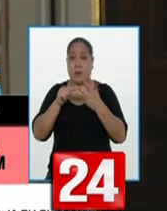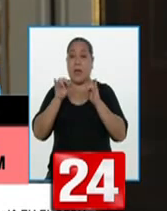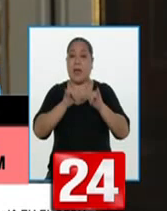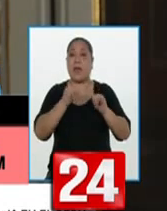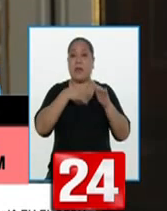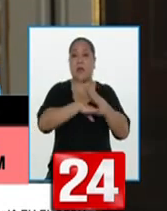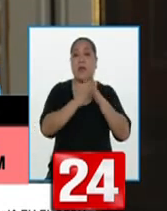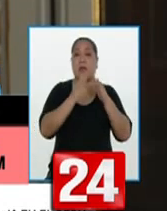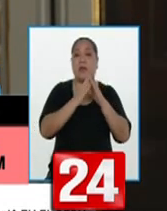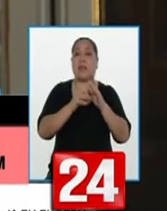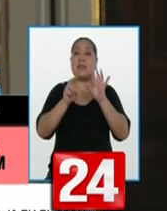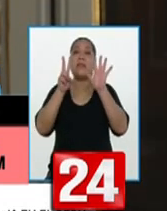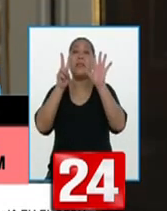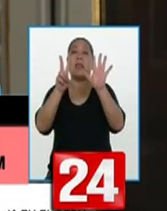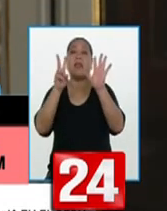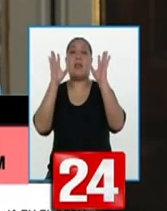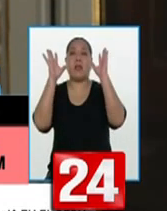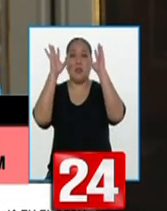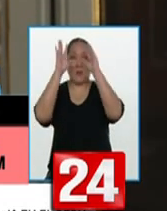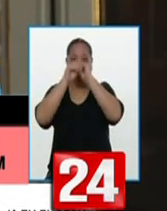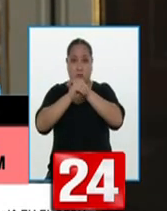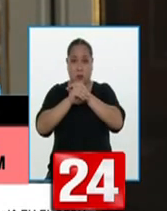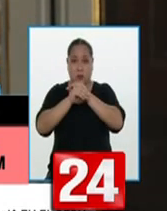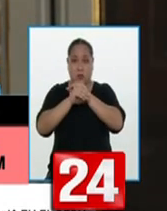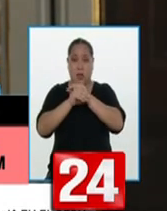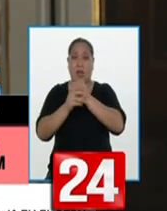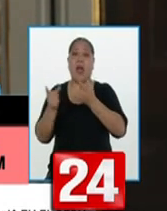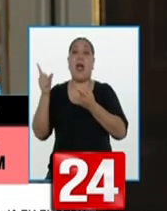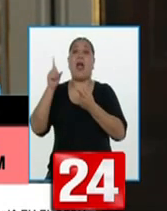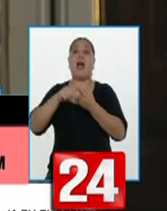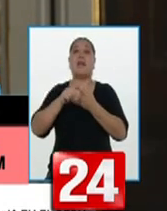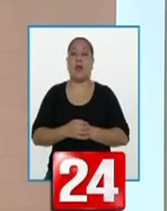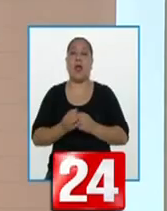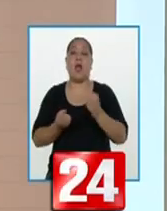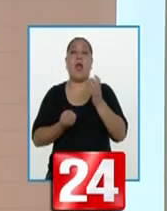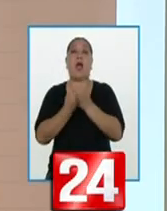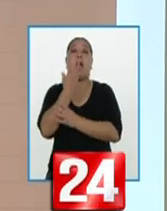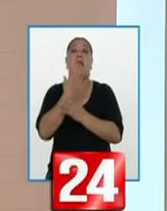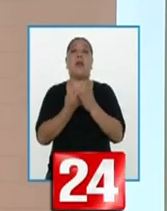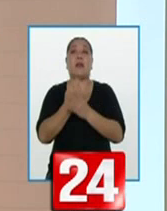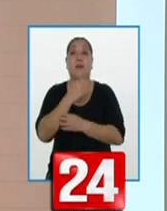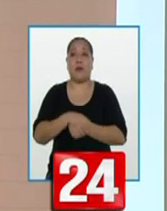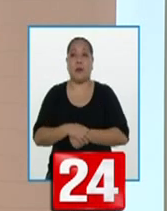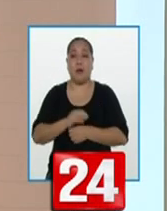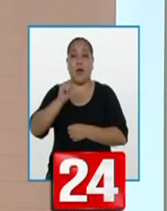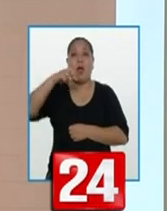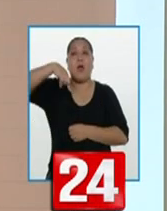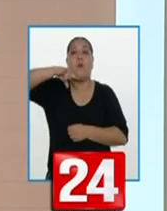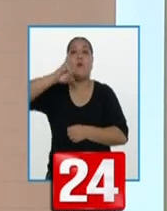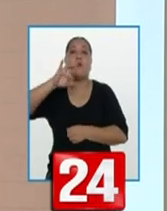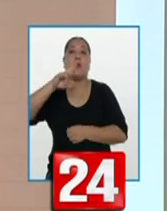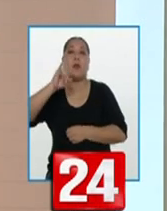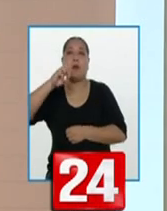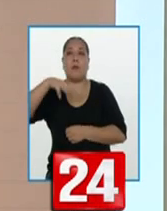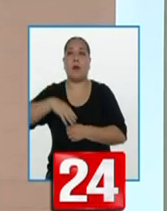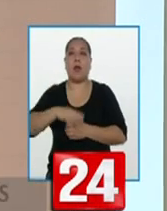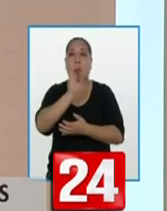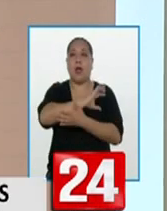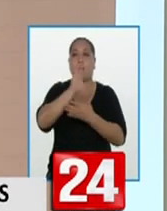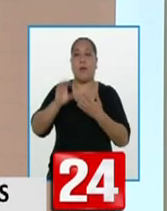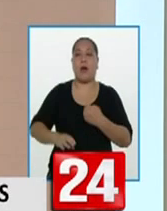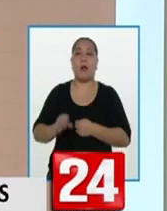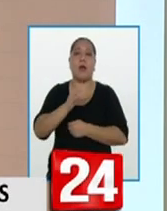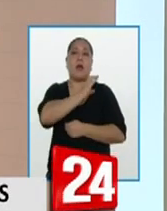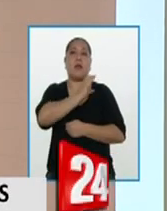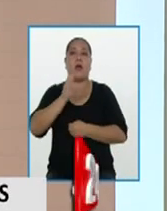será desde las 7 de la noche a las 4 de la mañana. De igual manera, en las regiones de nivel alto y muy alto,